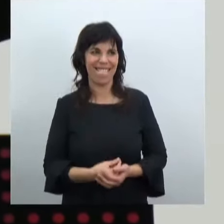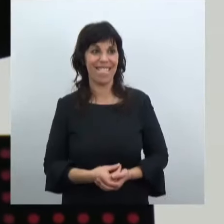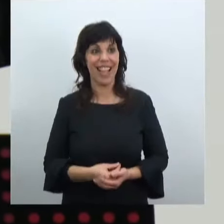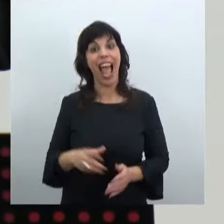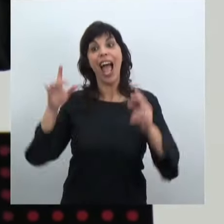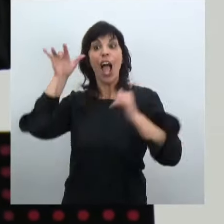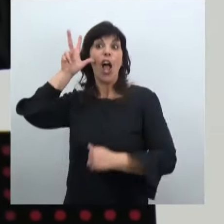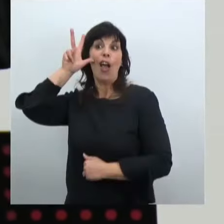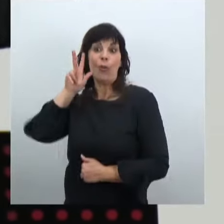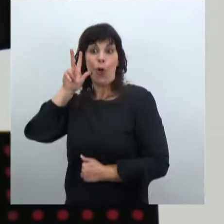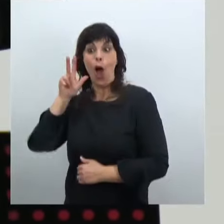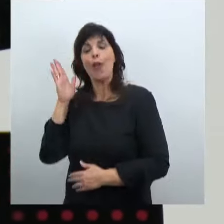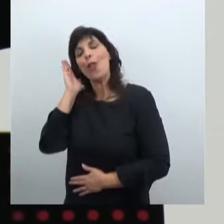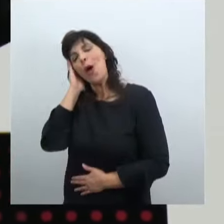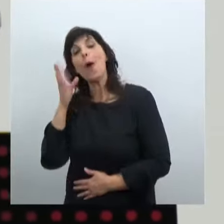en un hotel?